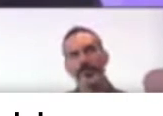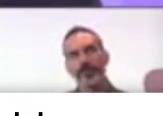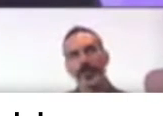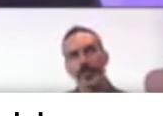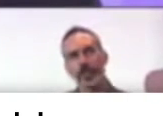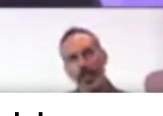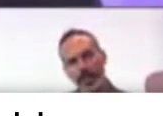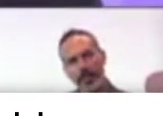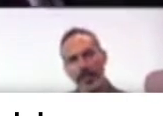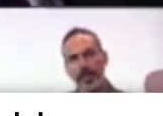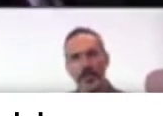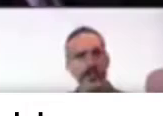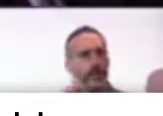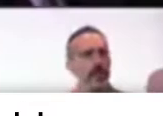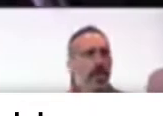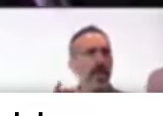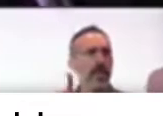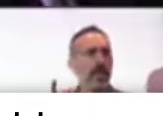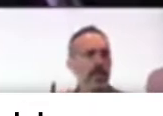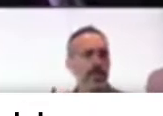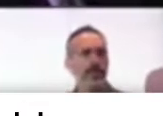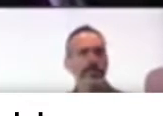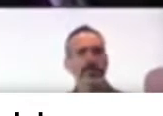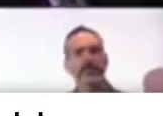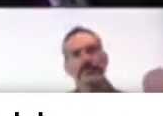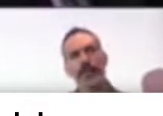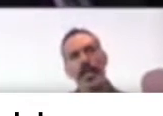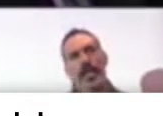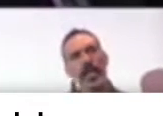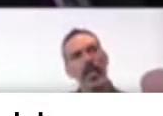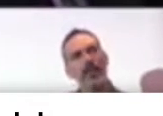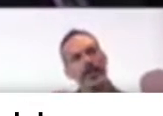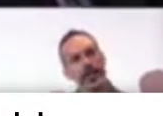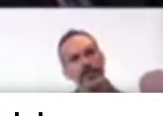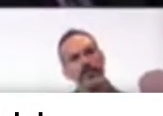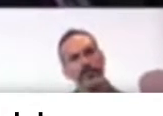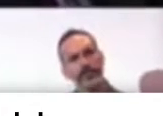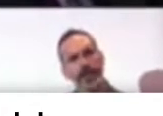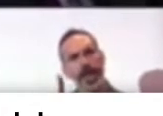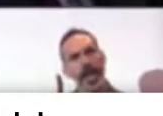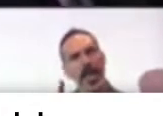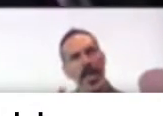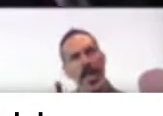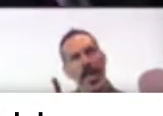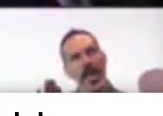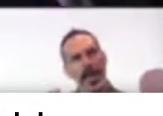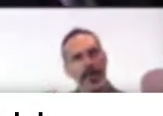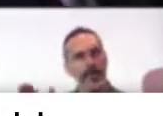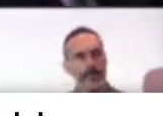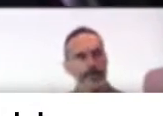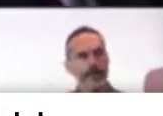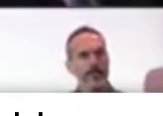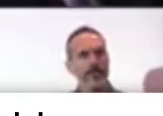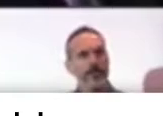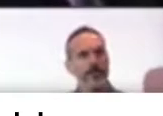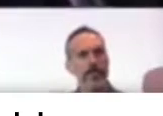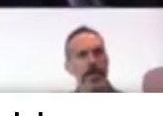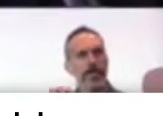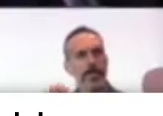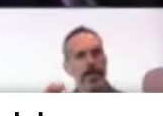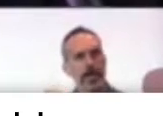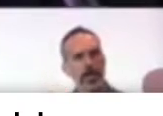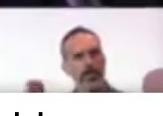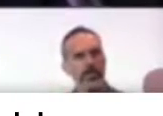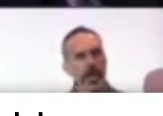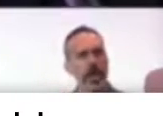Liliana, a Ilse, a Ale, a Lalo y a Mateo. Muchas gracias por su